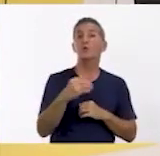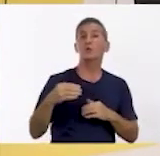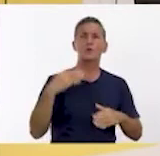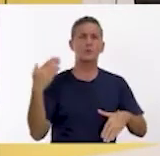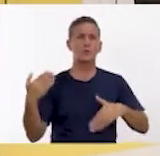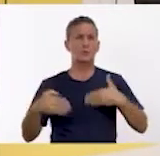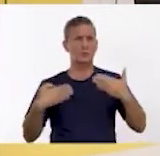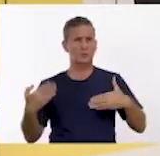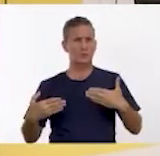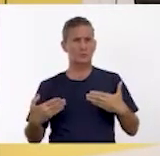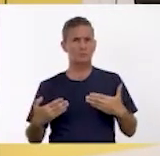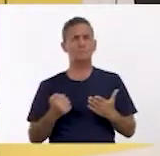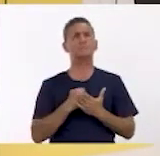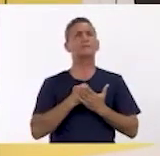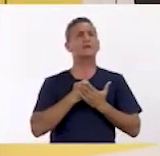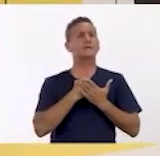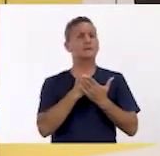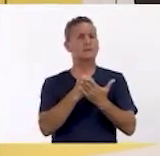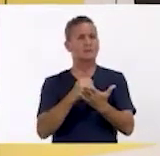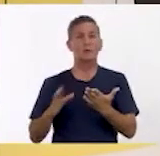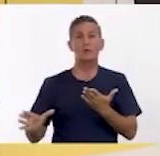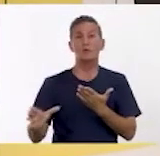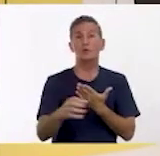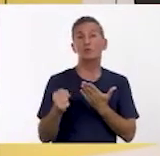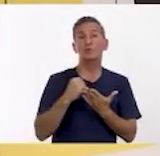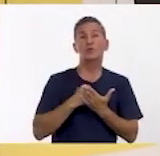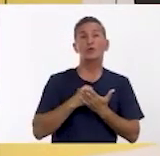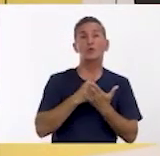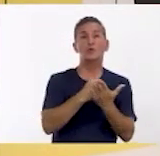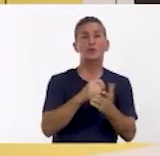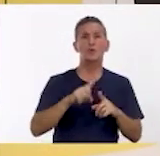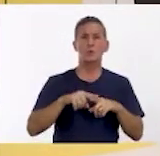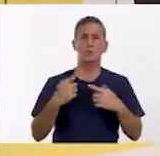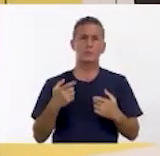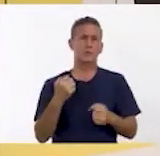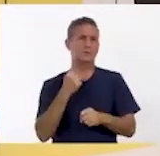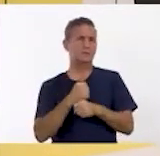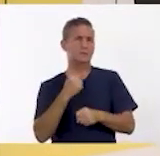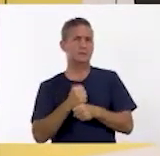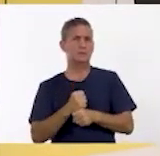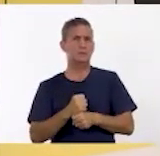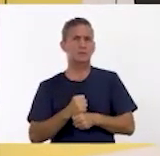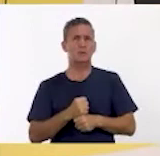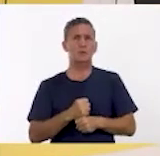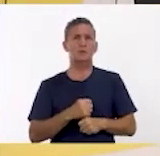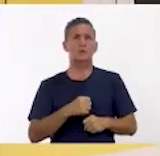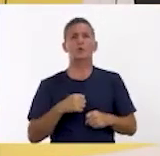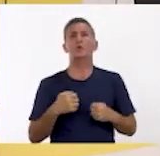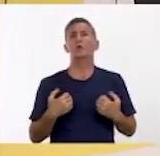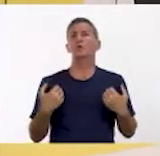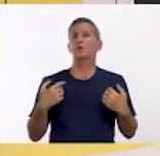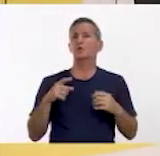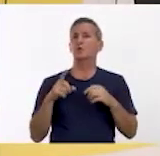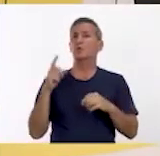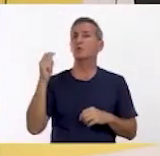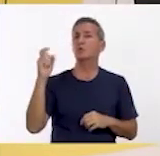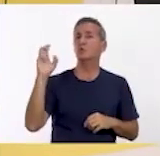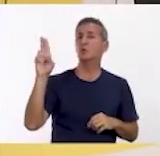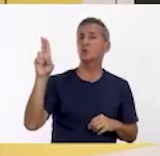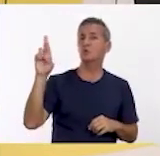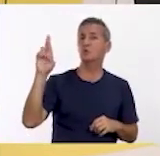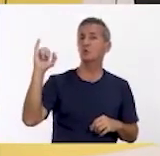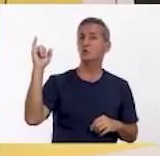podemos contribuir, porque todos estamos trabajando en el turismo, trabajando en la agricultura, trabajando en